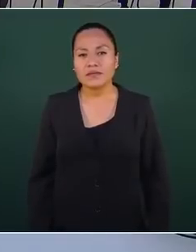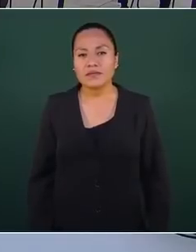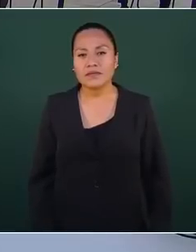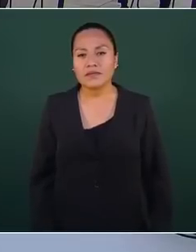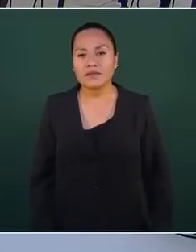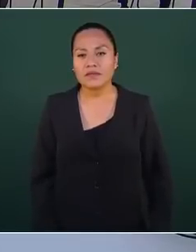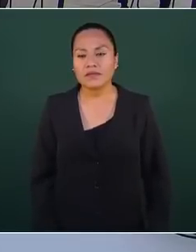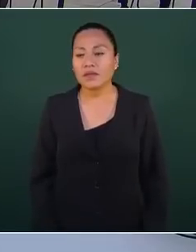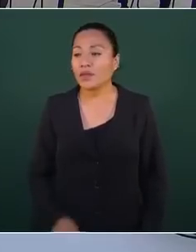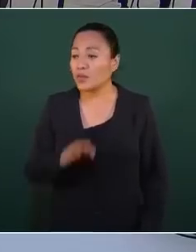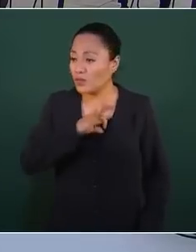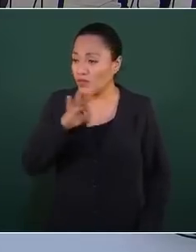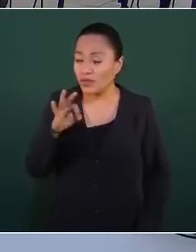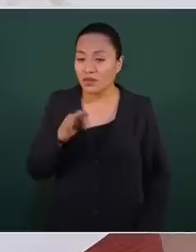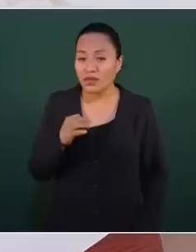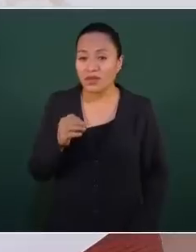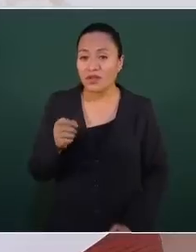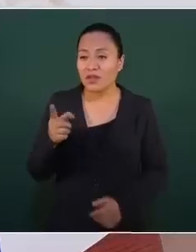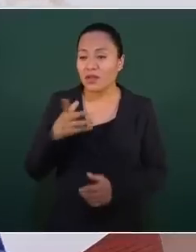Oaxaca